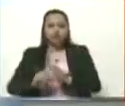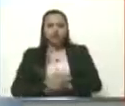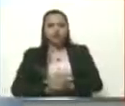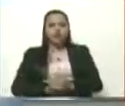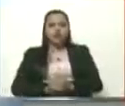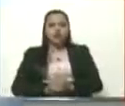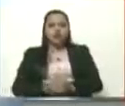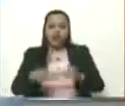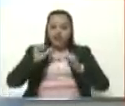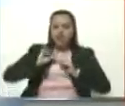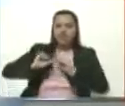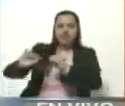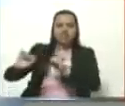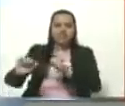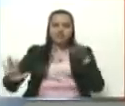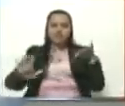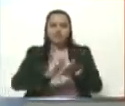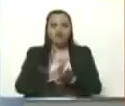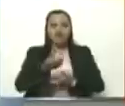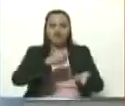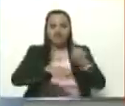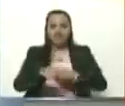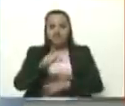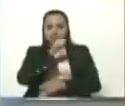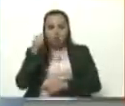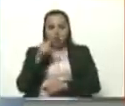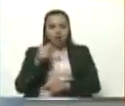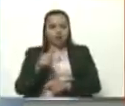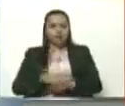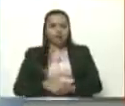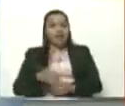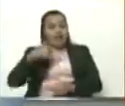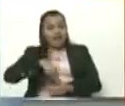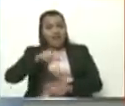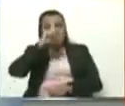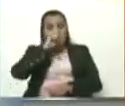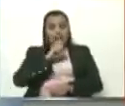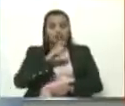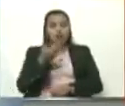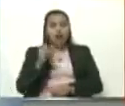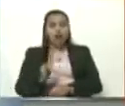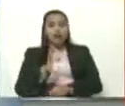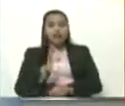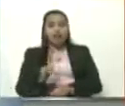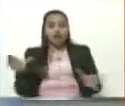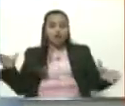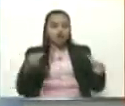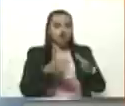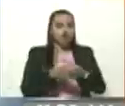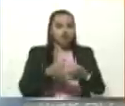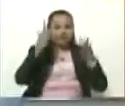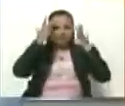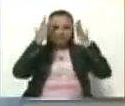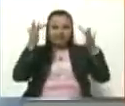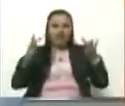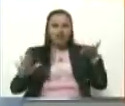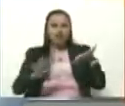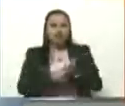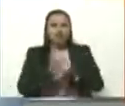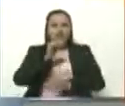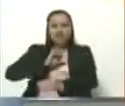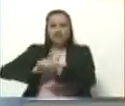combate al tráfico de drogas quiero destacar que este año se creó la división de inteligencia antidrogas del ministerio